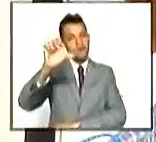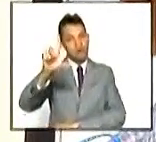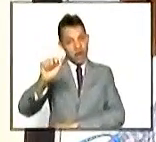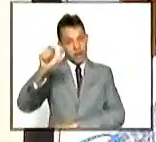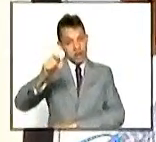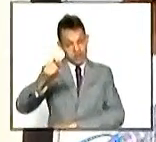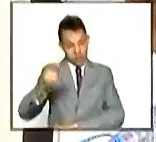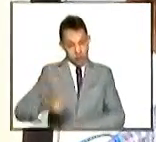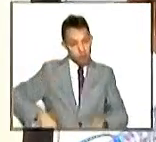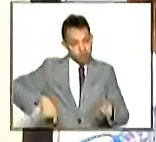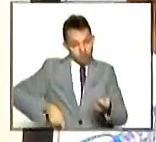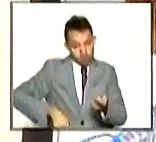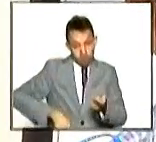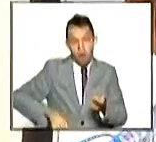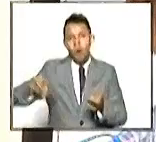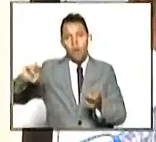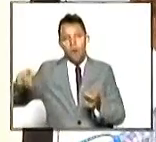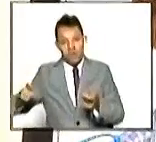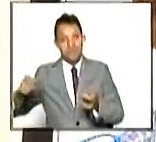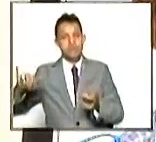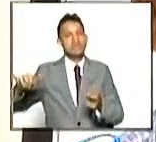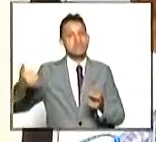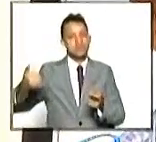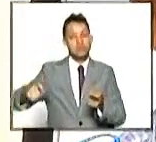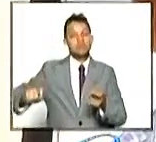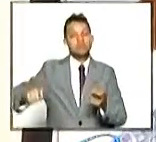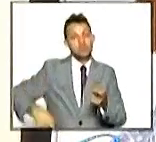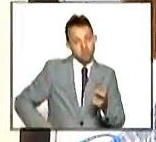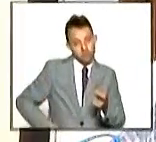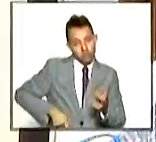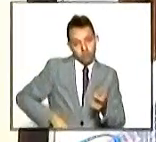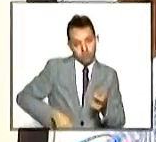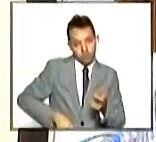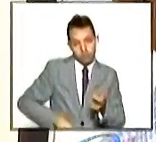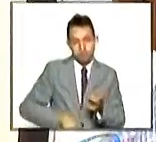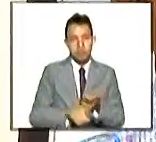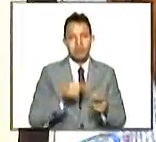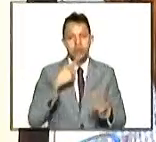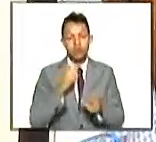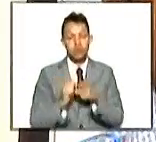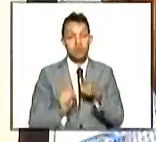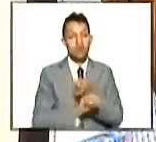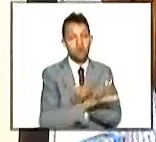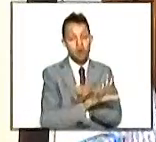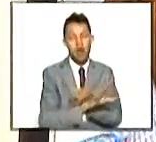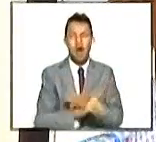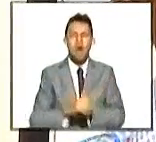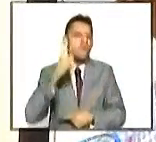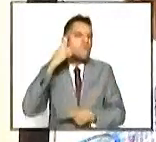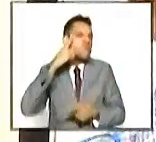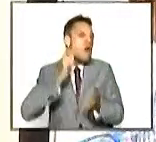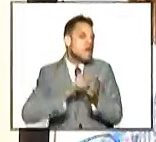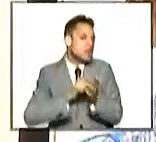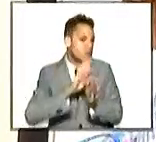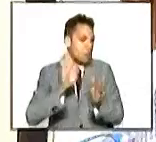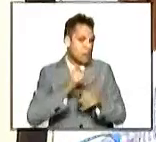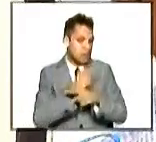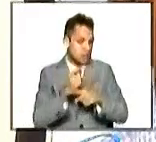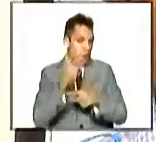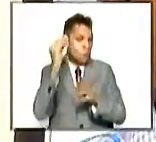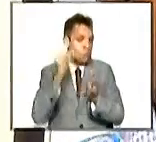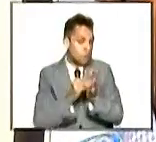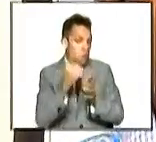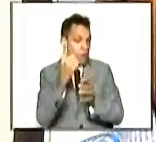No necesita fumigar. ¿La otra tres veces a la semana? No. De pronto una vez a la semana, y eso que no con